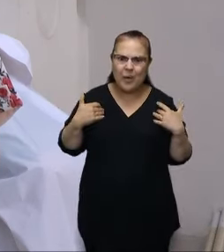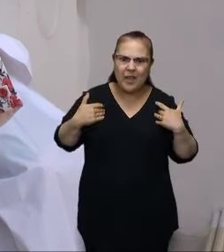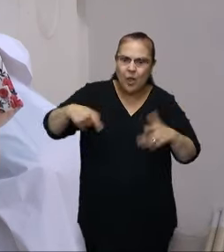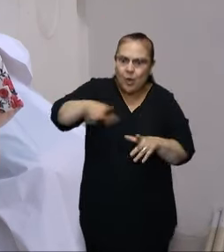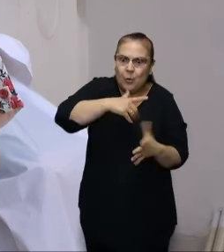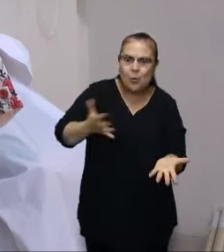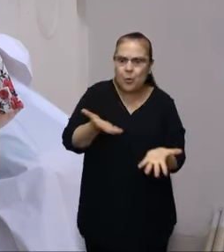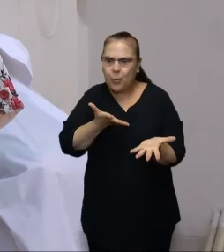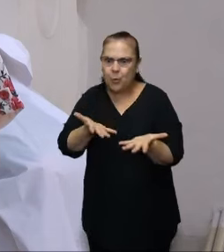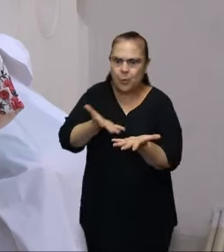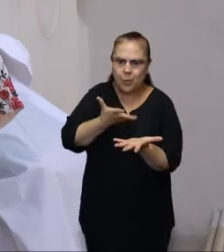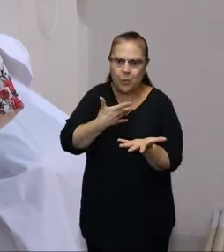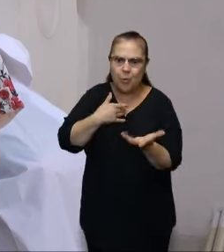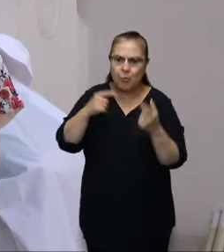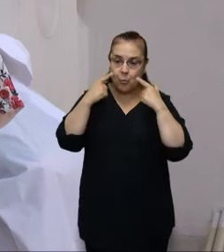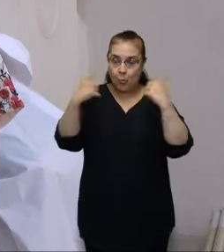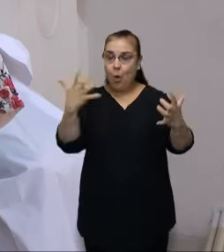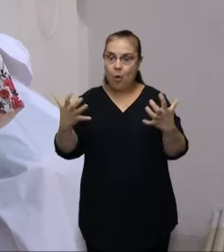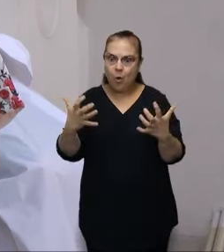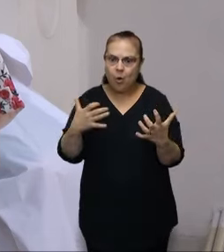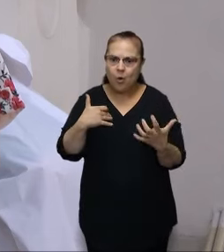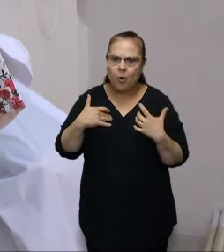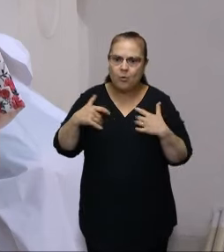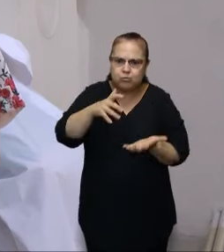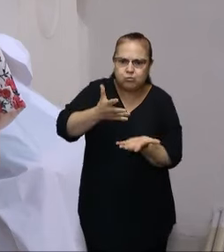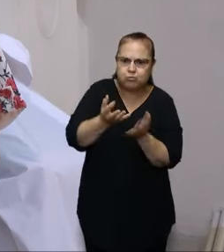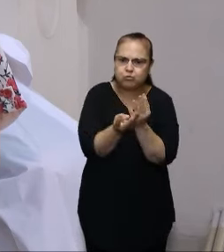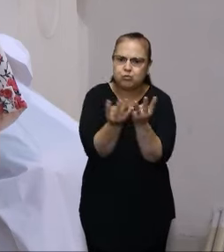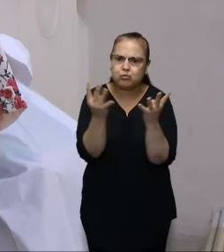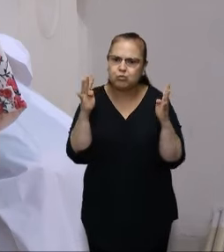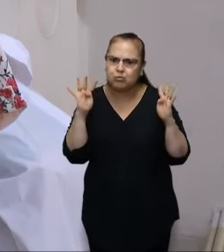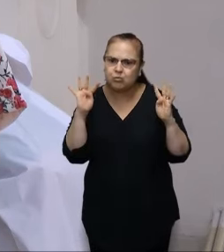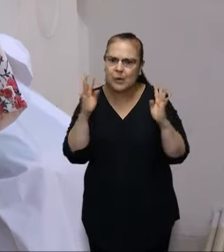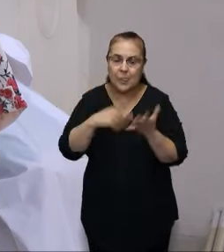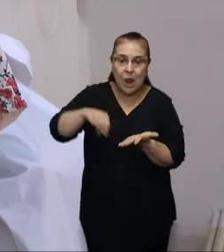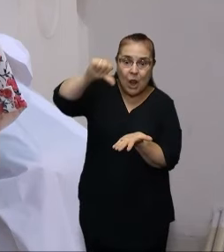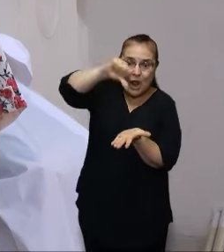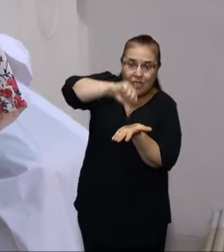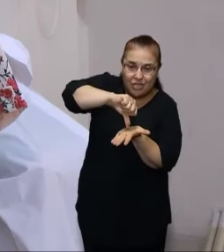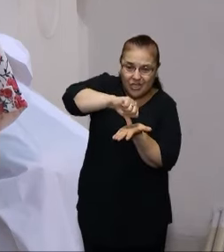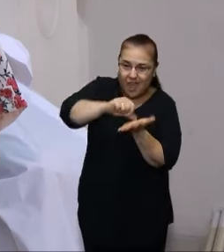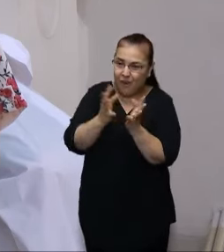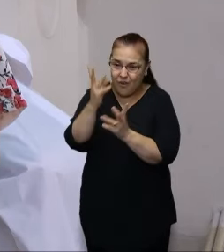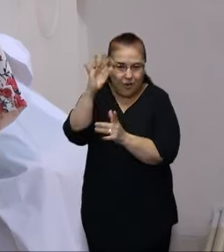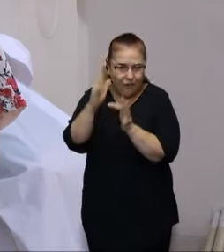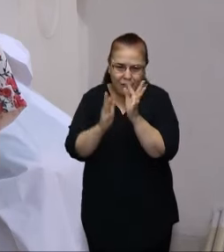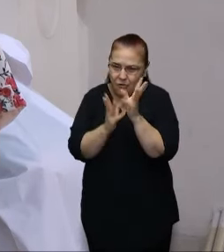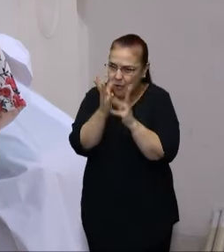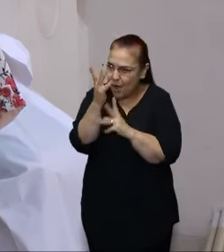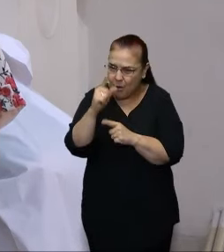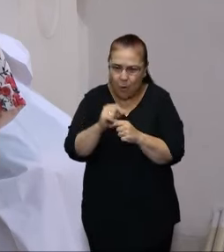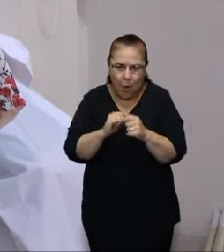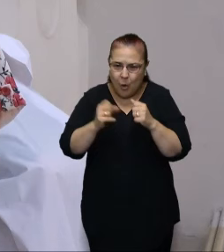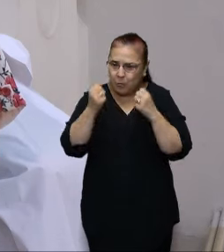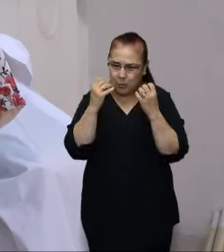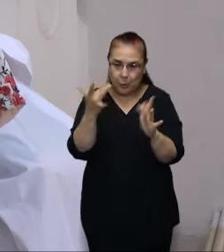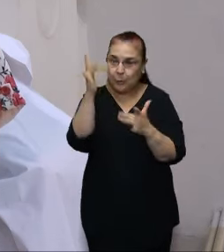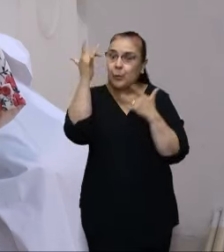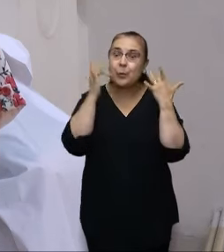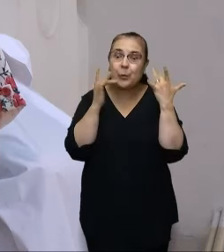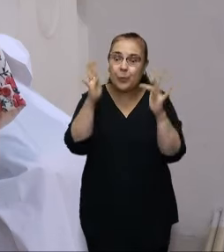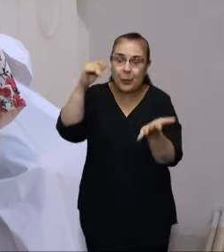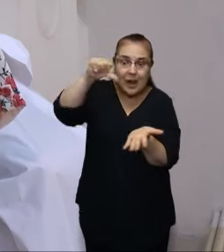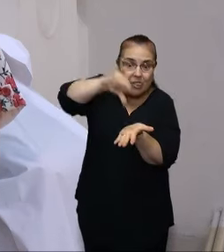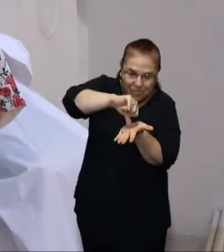cagante con un resplandor en torno y desde el centro del fuego como un resplandor de ámbar y en el